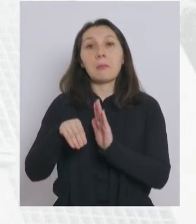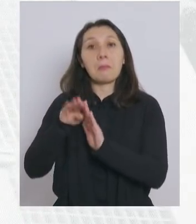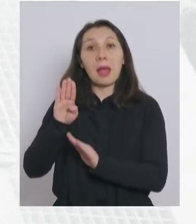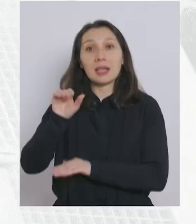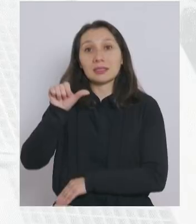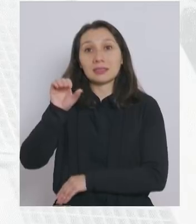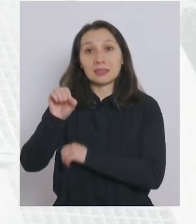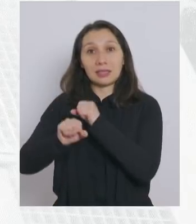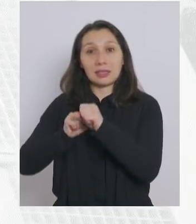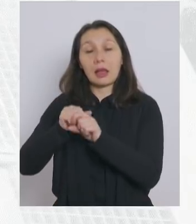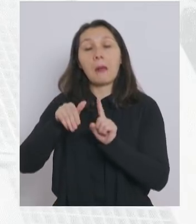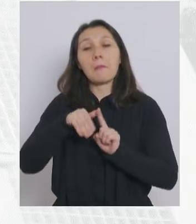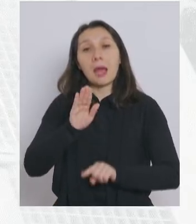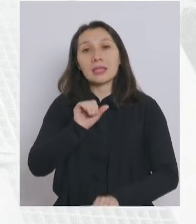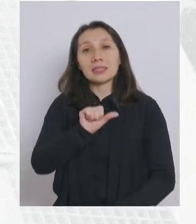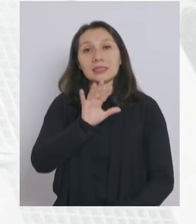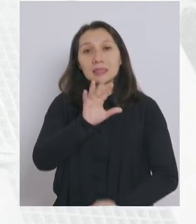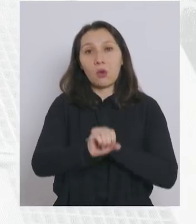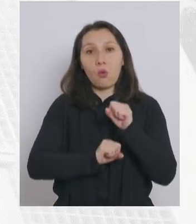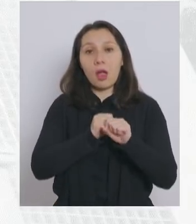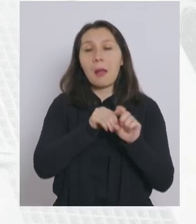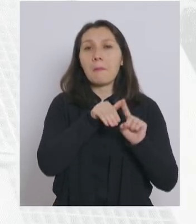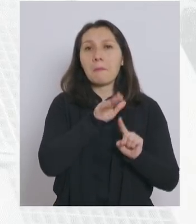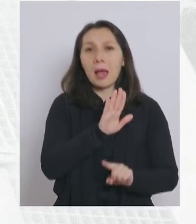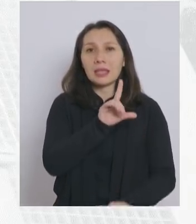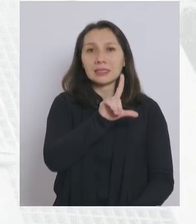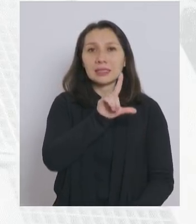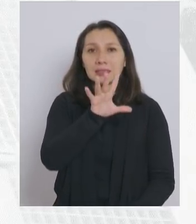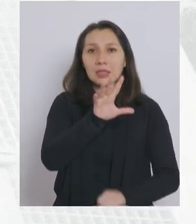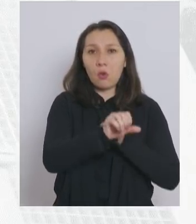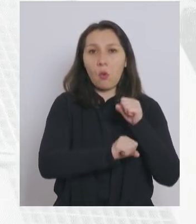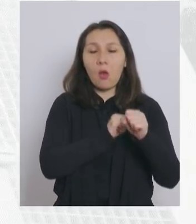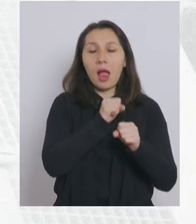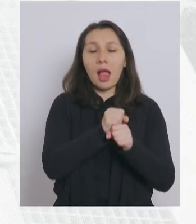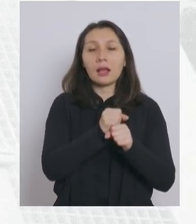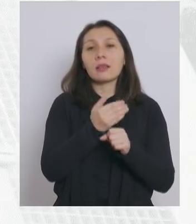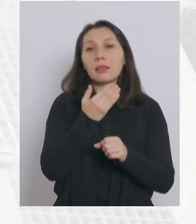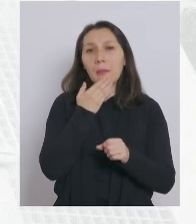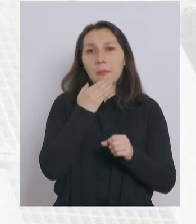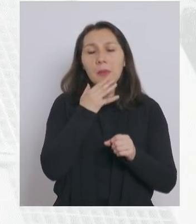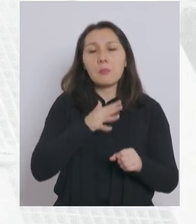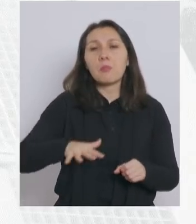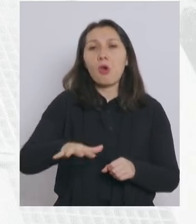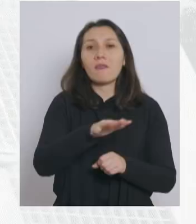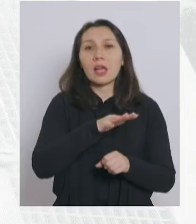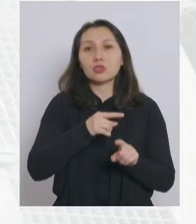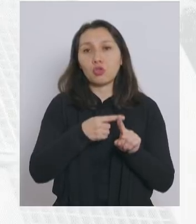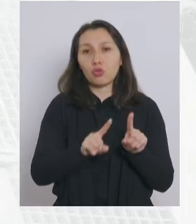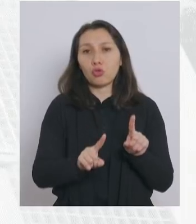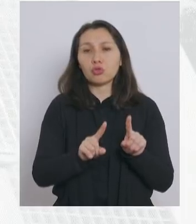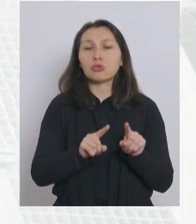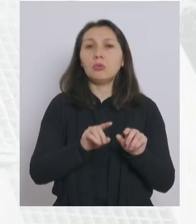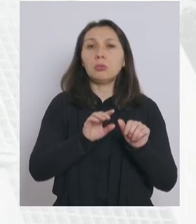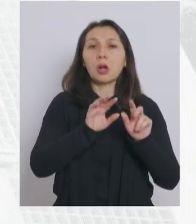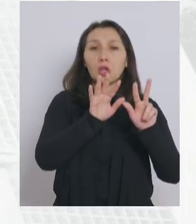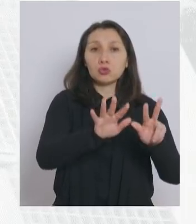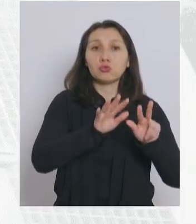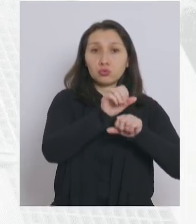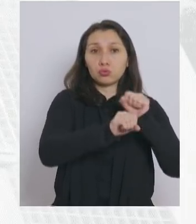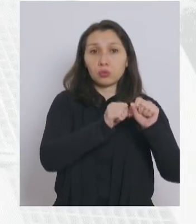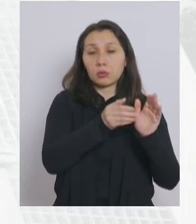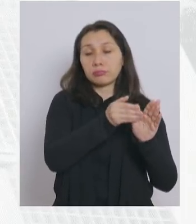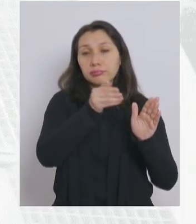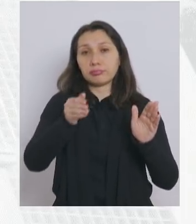de 60, mayores de 65 años, mayores de 75 años y la población restante que estaba entre los 18